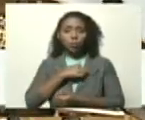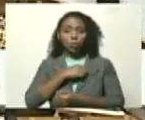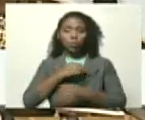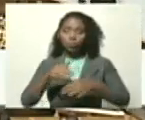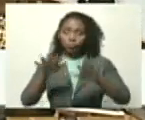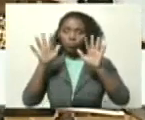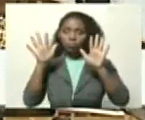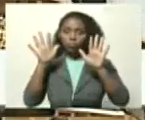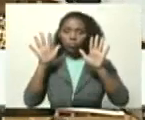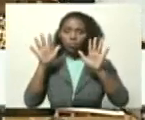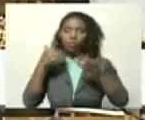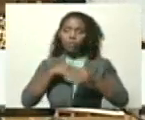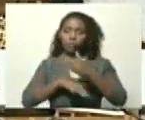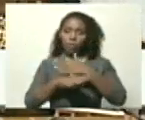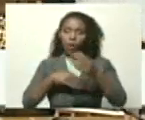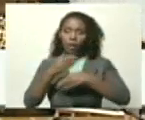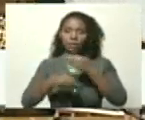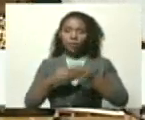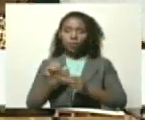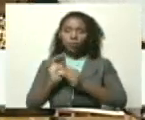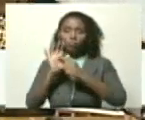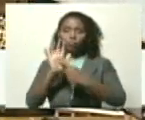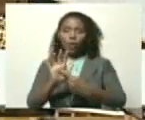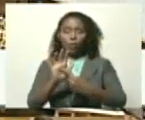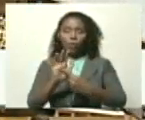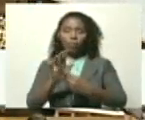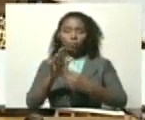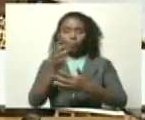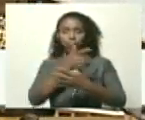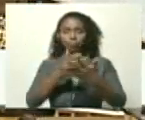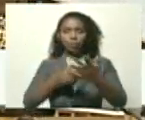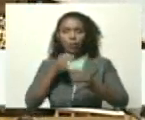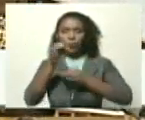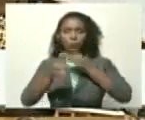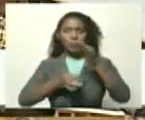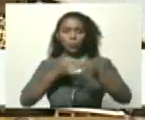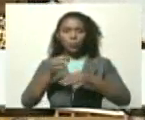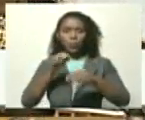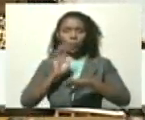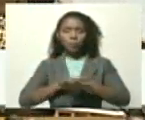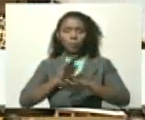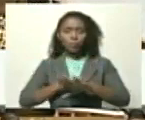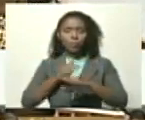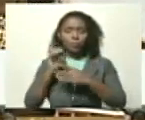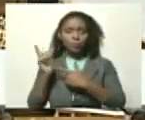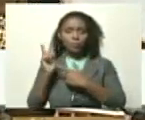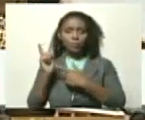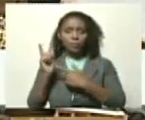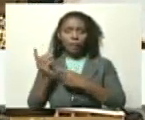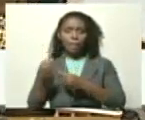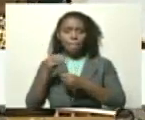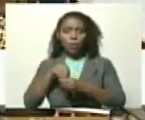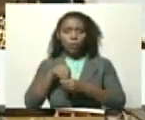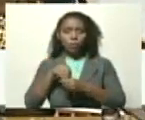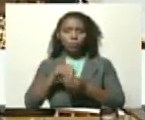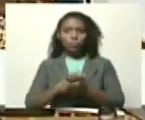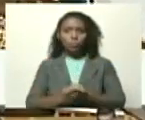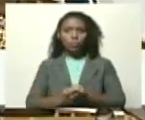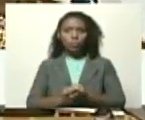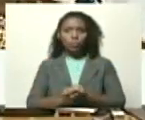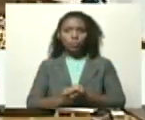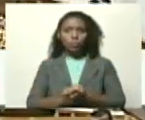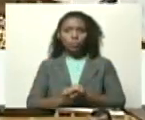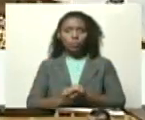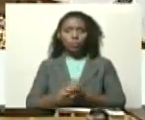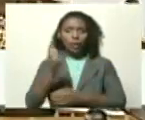supuesto, vamos a estar dándole los detalles de lo que ha sido esta sesión de instalación dentro